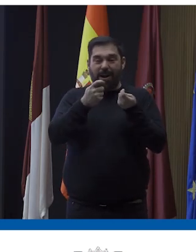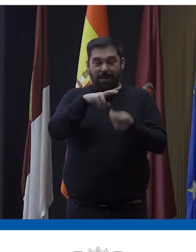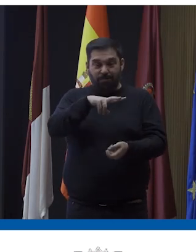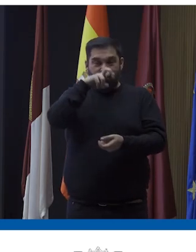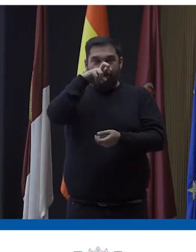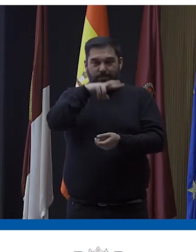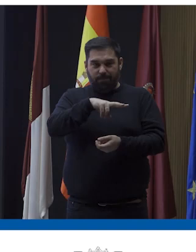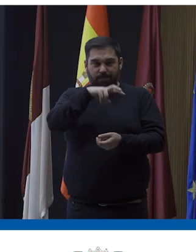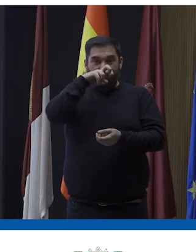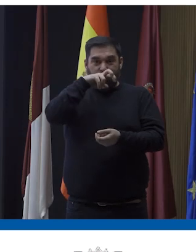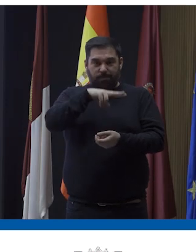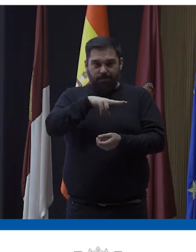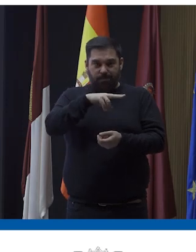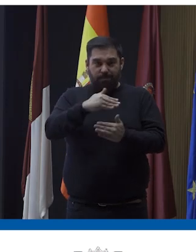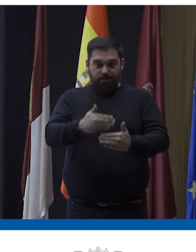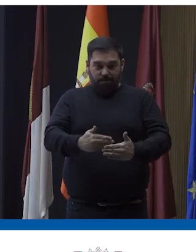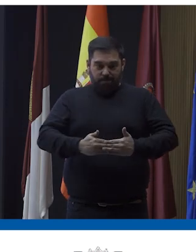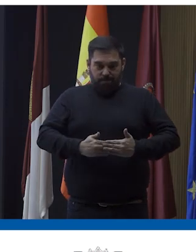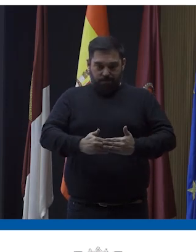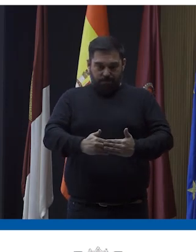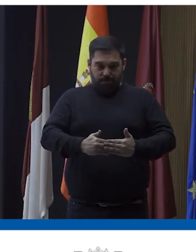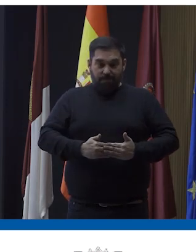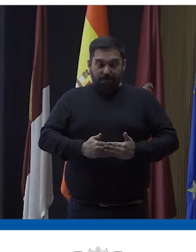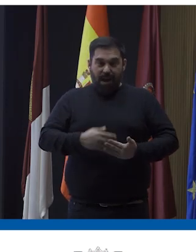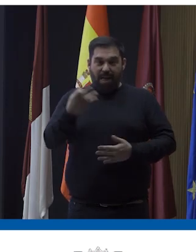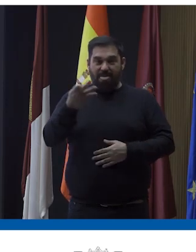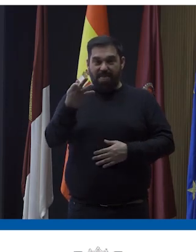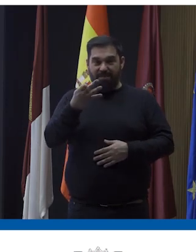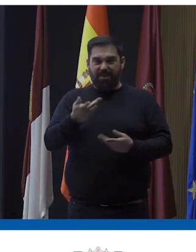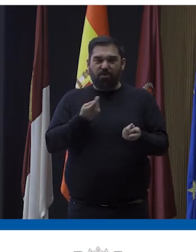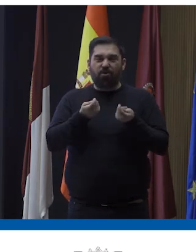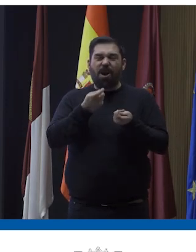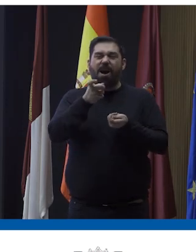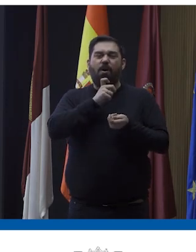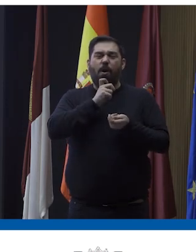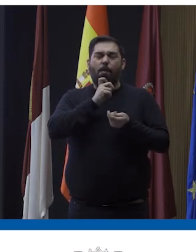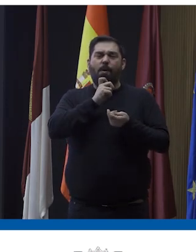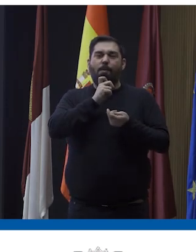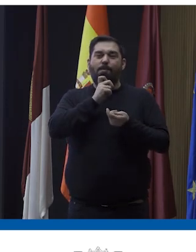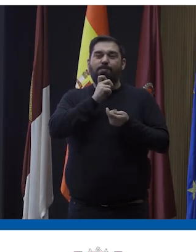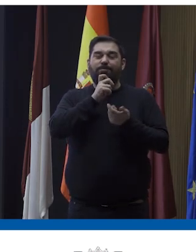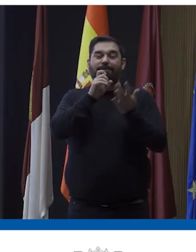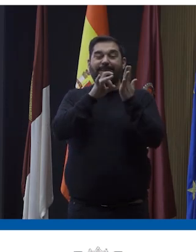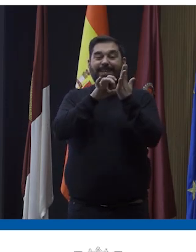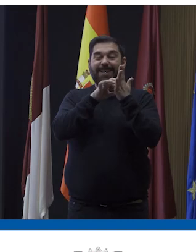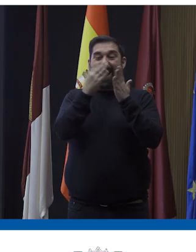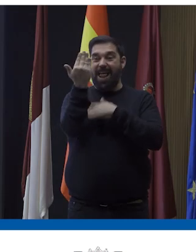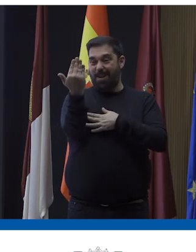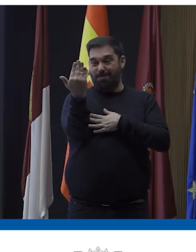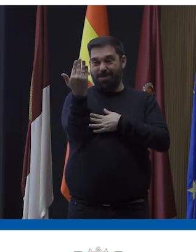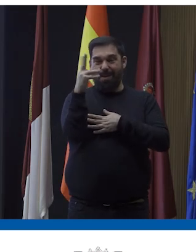esa presión del abdomen, ¿vale? ¿Cómo se controla? Pues observándose en un espejo y viendo cómo se comporta el